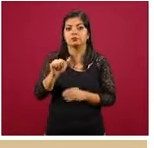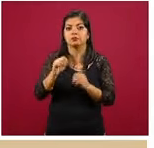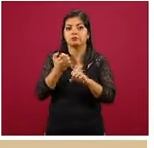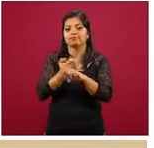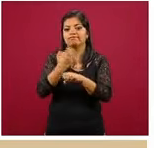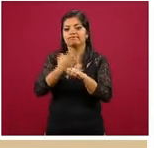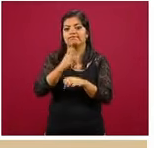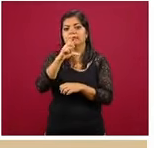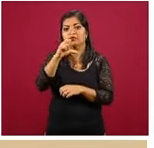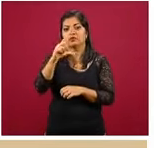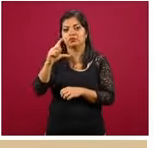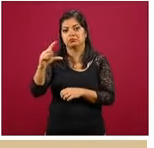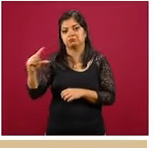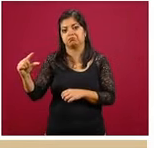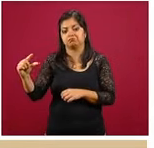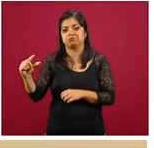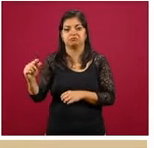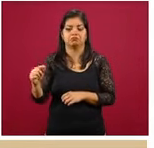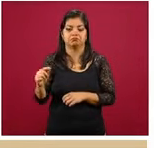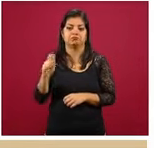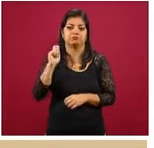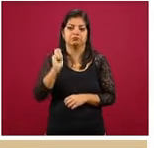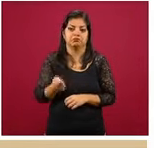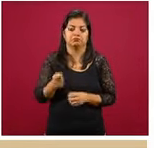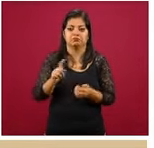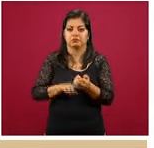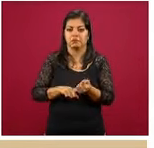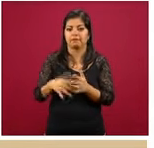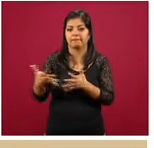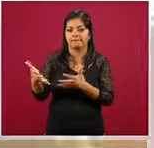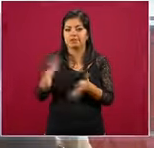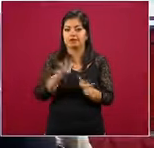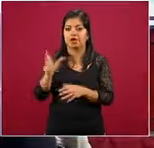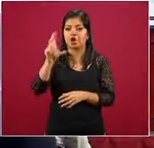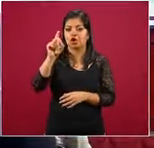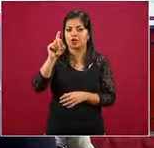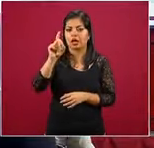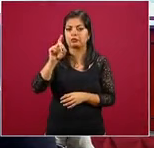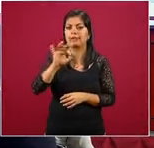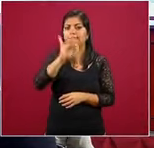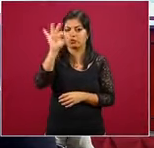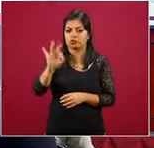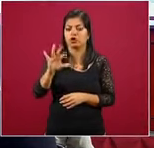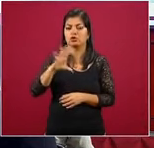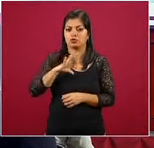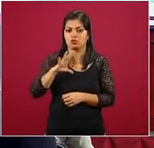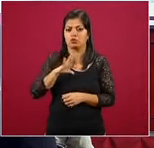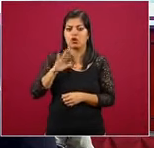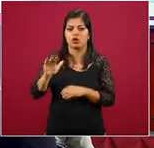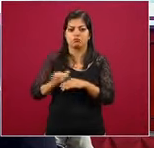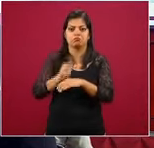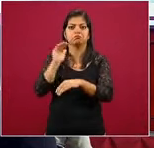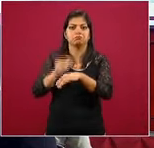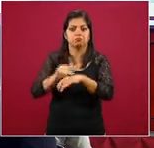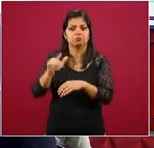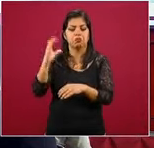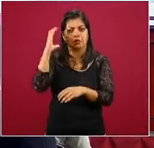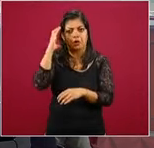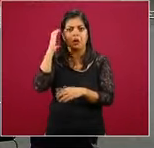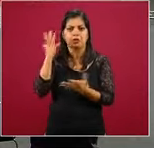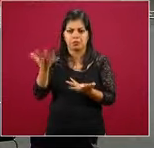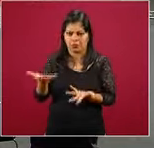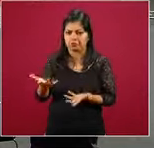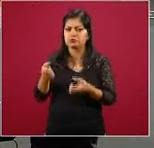demás estados hacia la derecha pues prácticamente tienen al menos un 30% de disponibilidad, lo cual es un buen nivel de